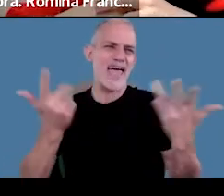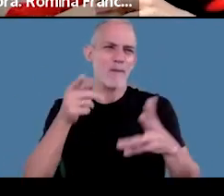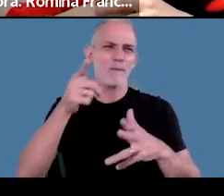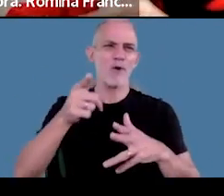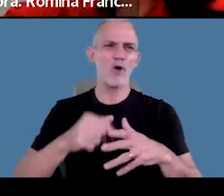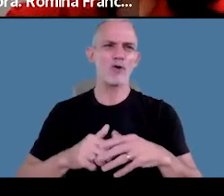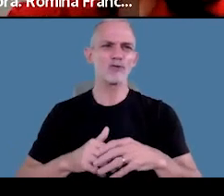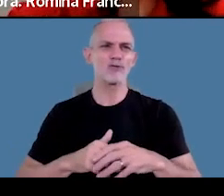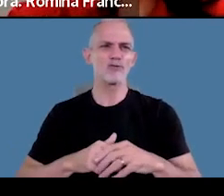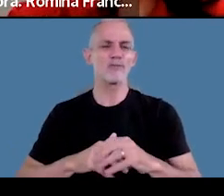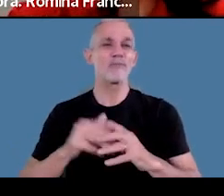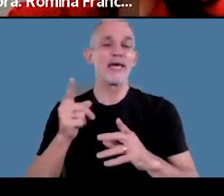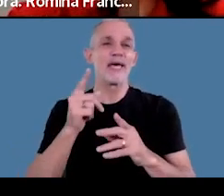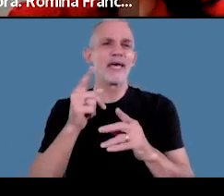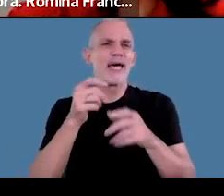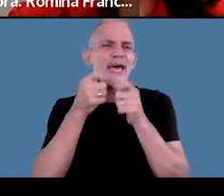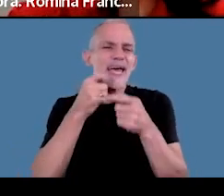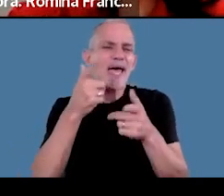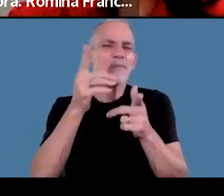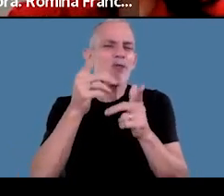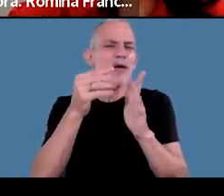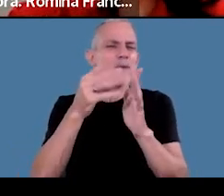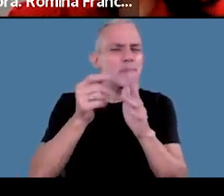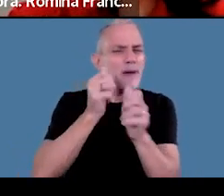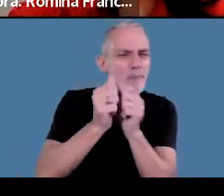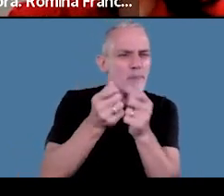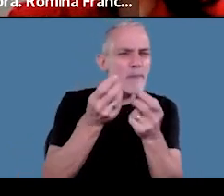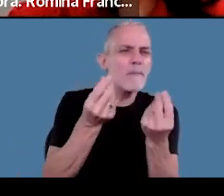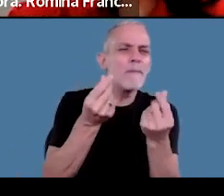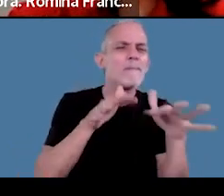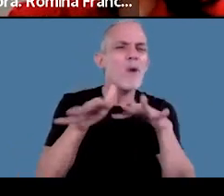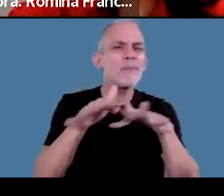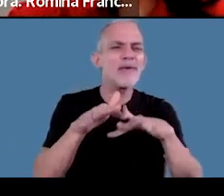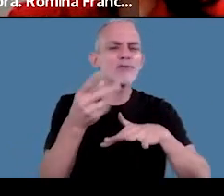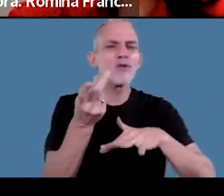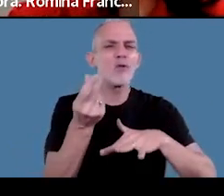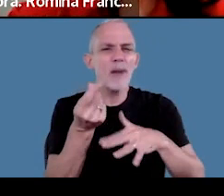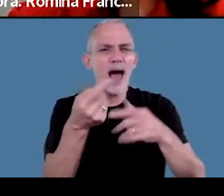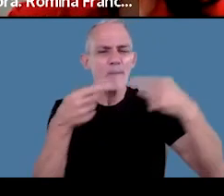de operaciones ya puntuales, movimientos puntuales de